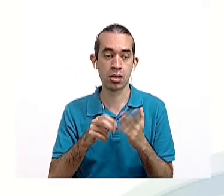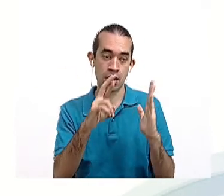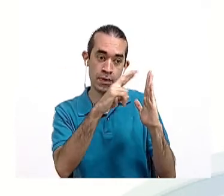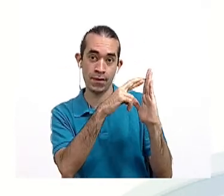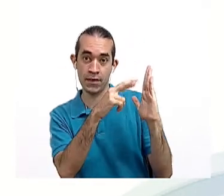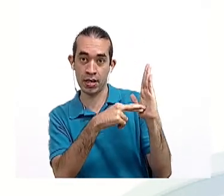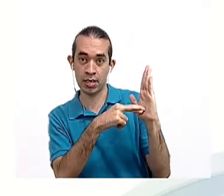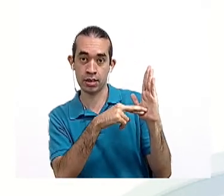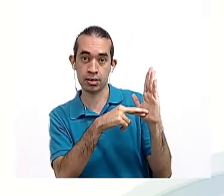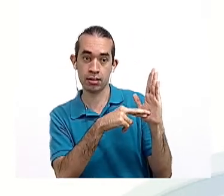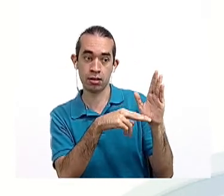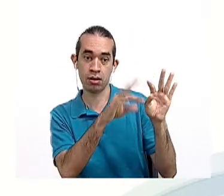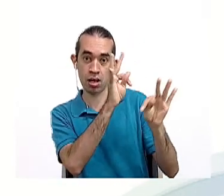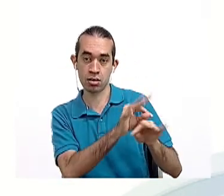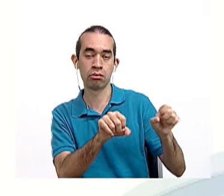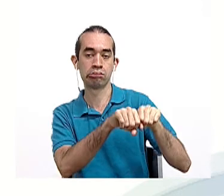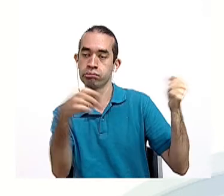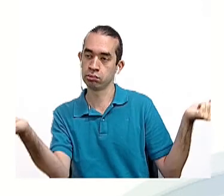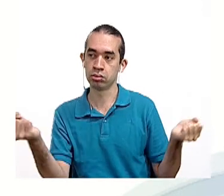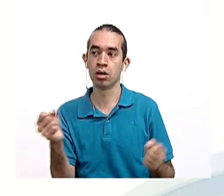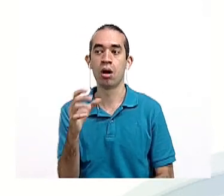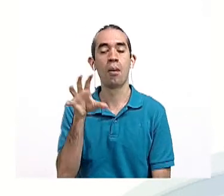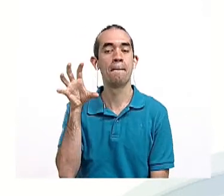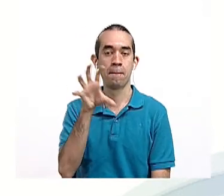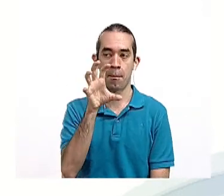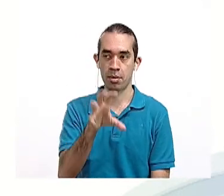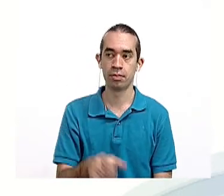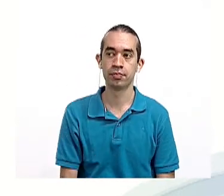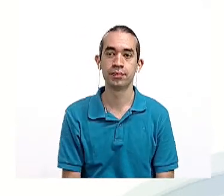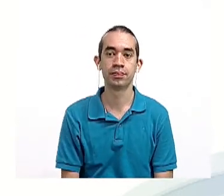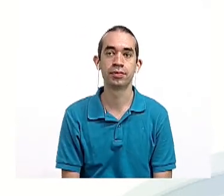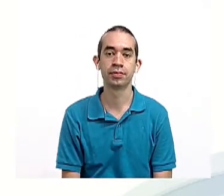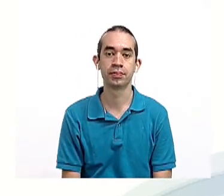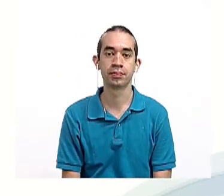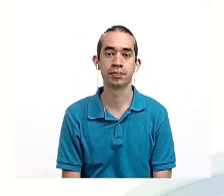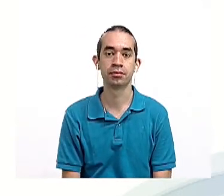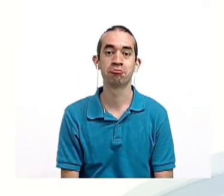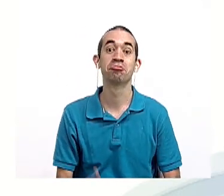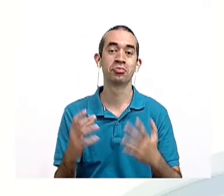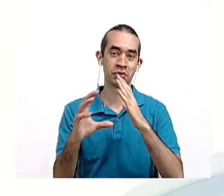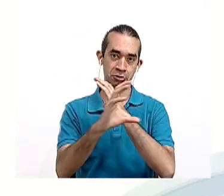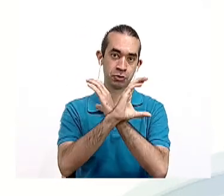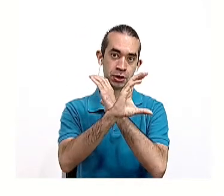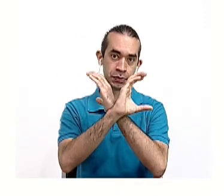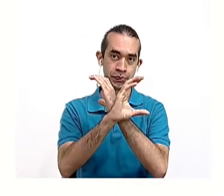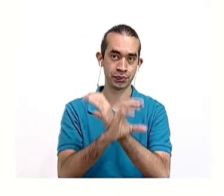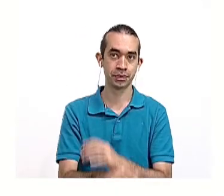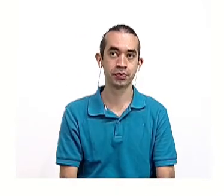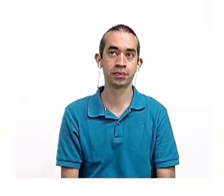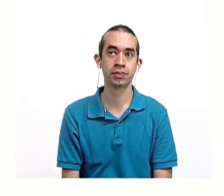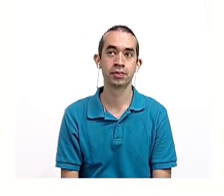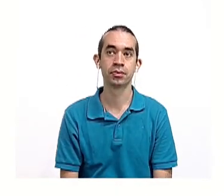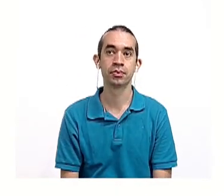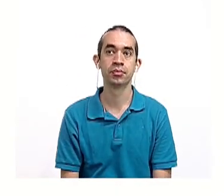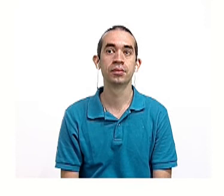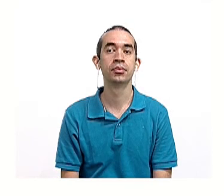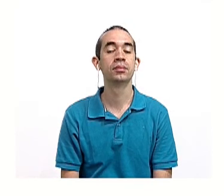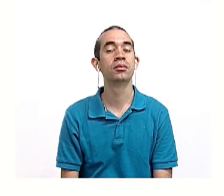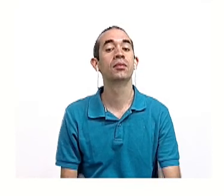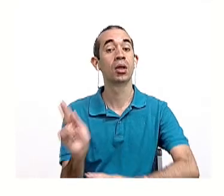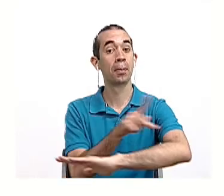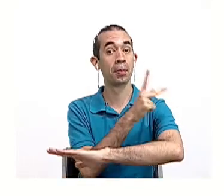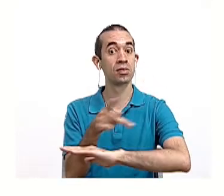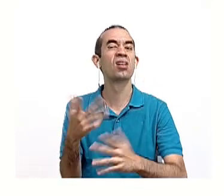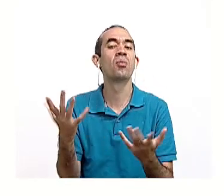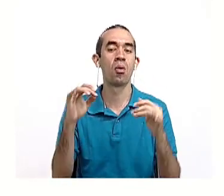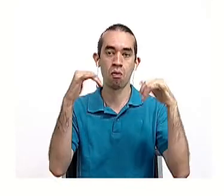normas tradicionales y es propio de su estilo. Así que mucho cuidado. La poesía a través